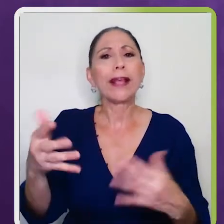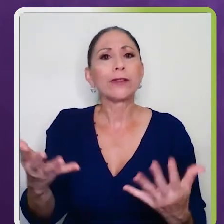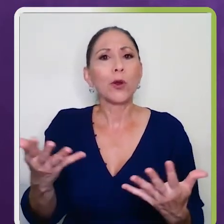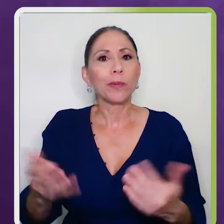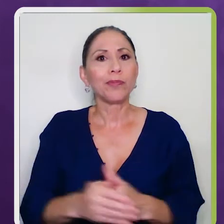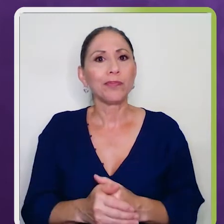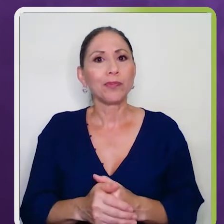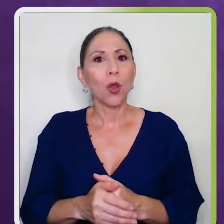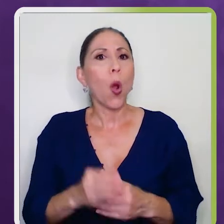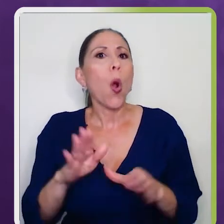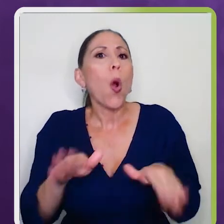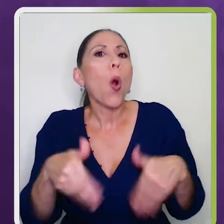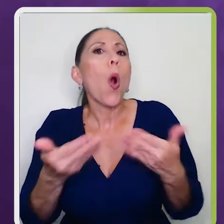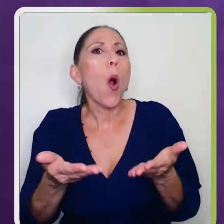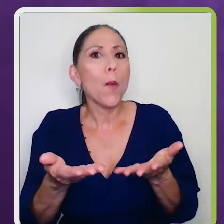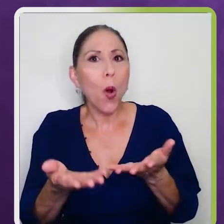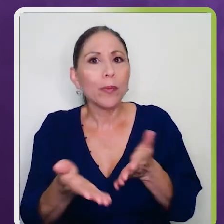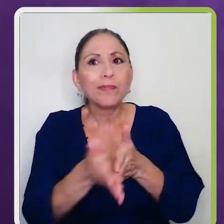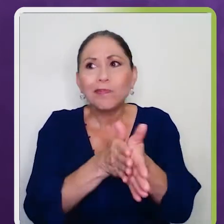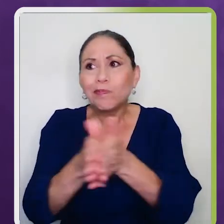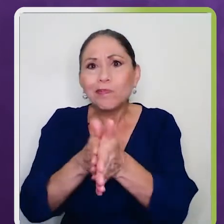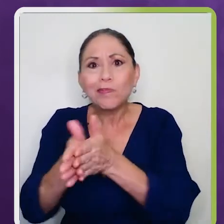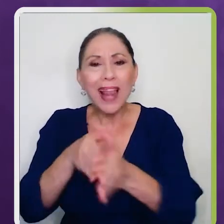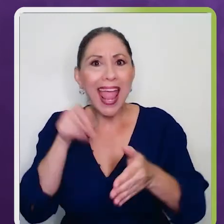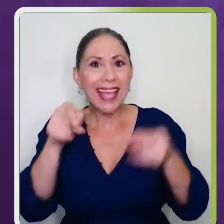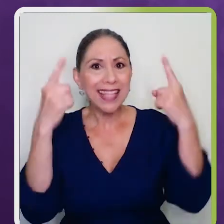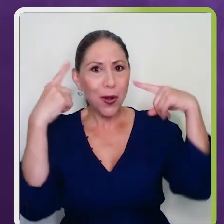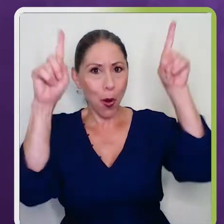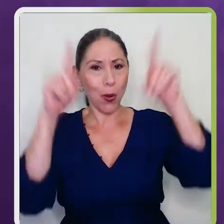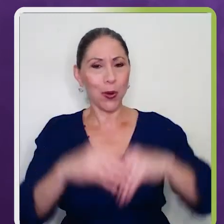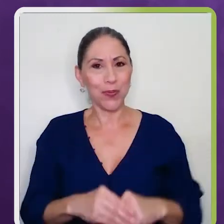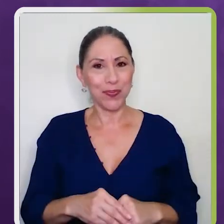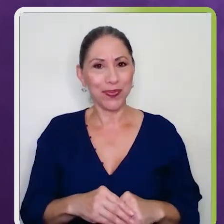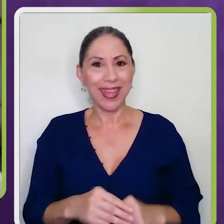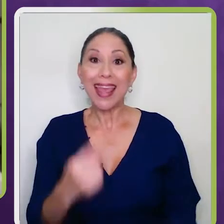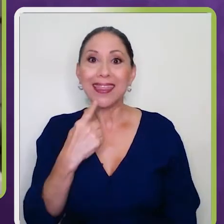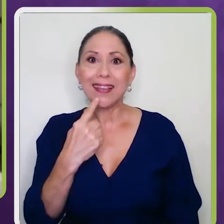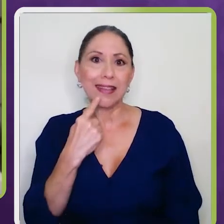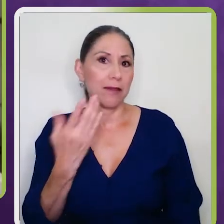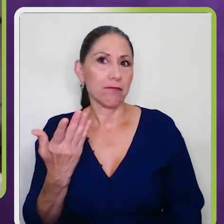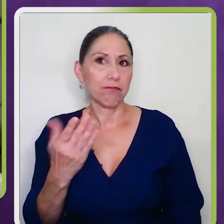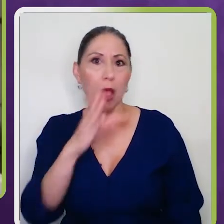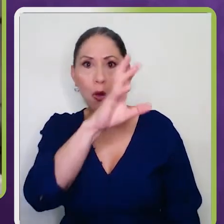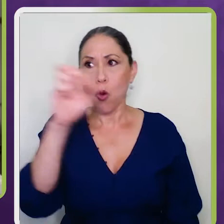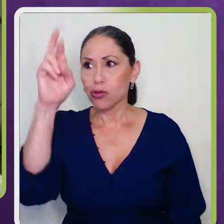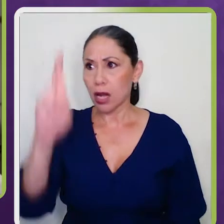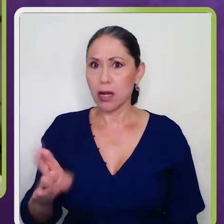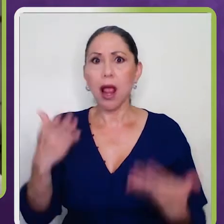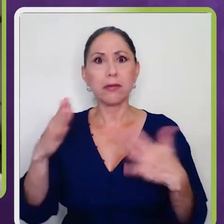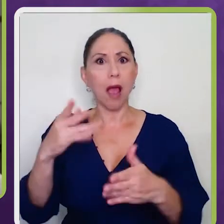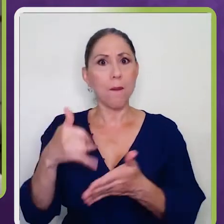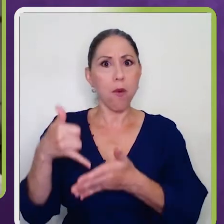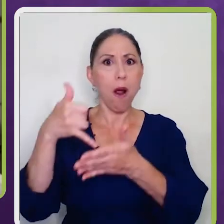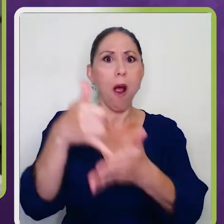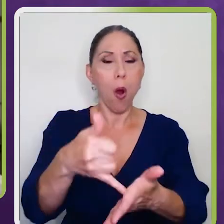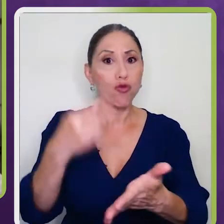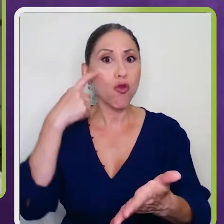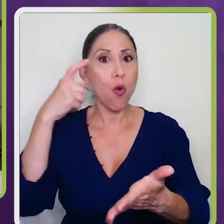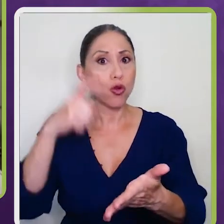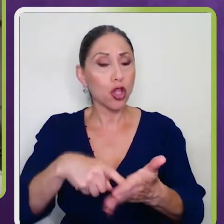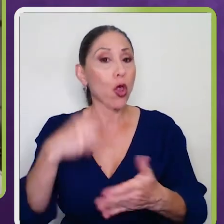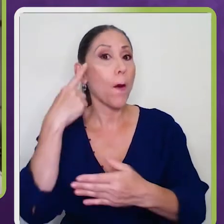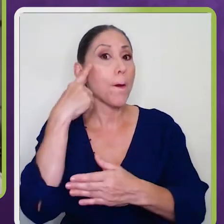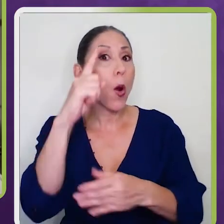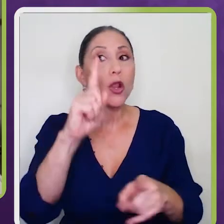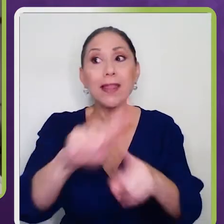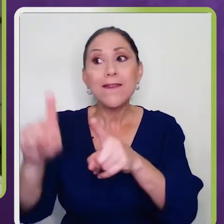también capitalizar este logro, verdad? Y decir, bueno, Costa Rica está siendo reconocido por iniciativas en particular,